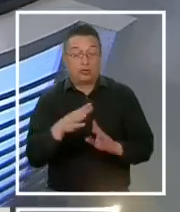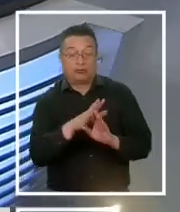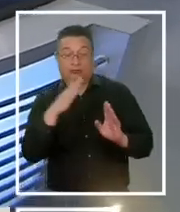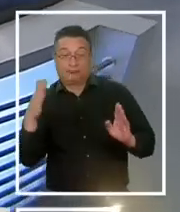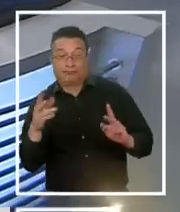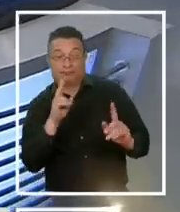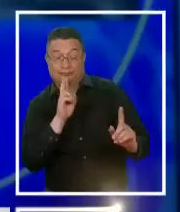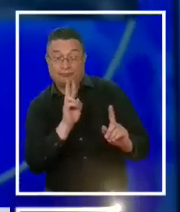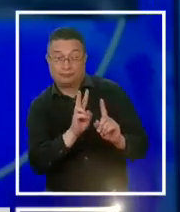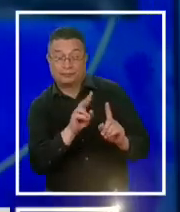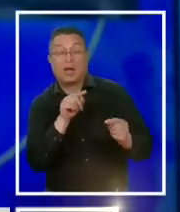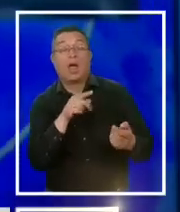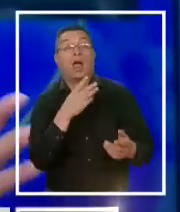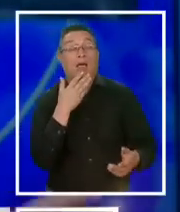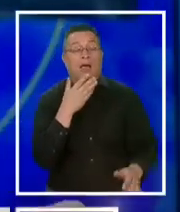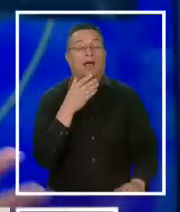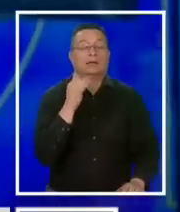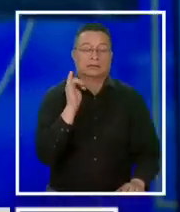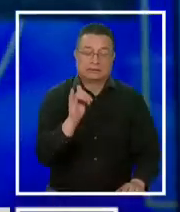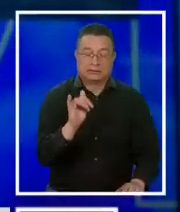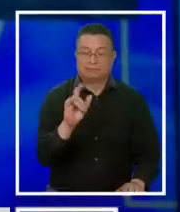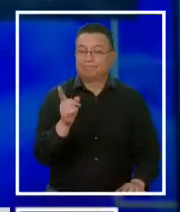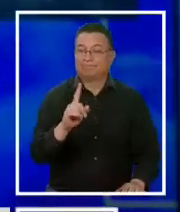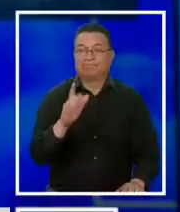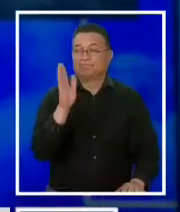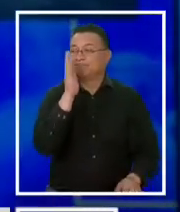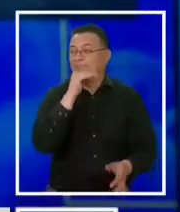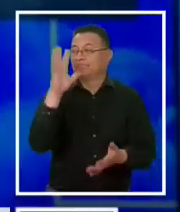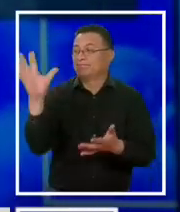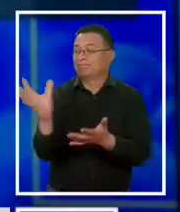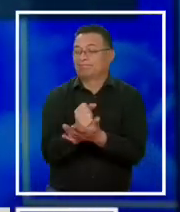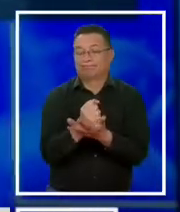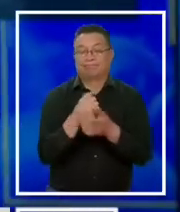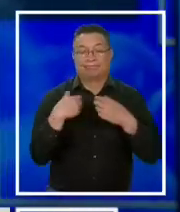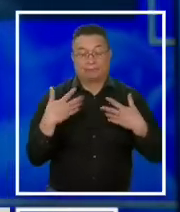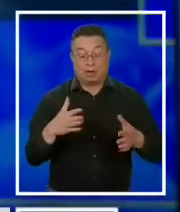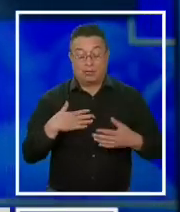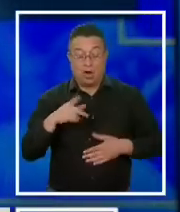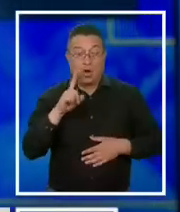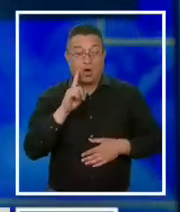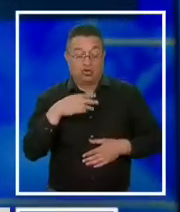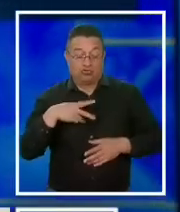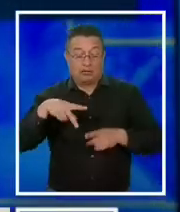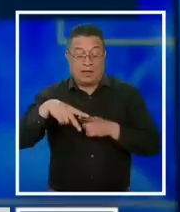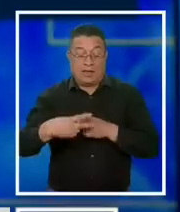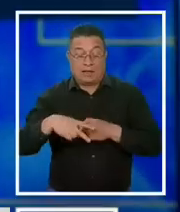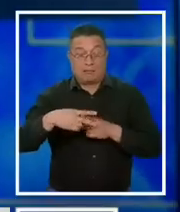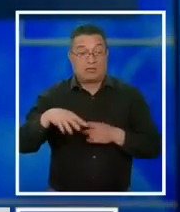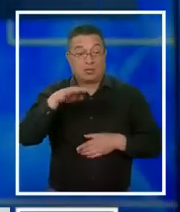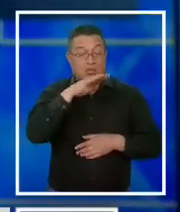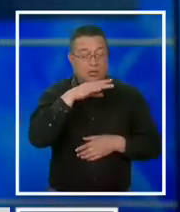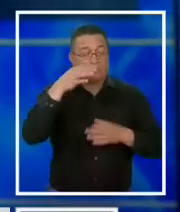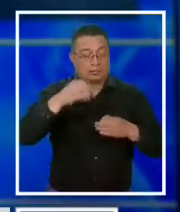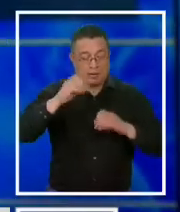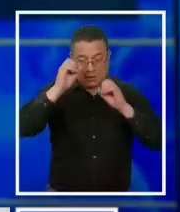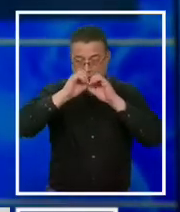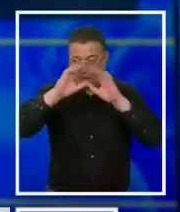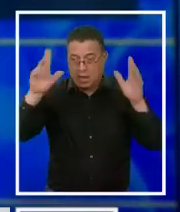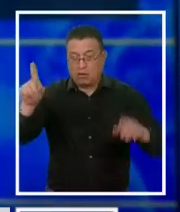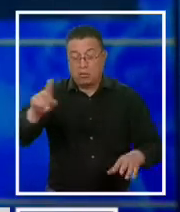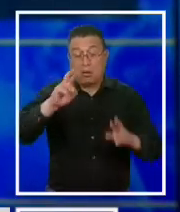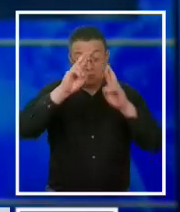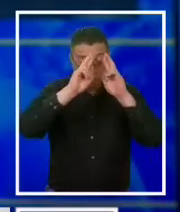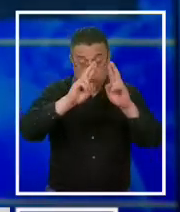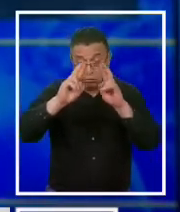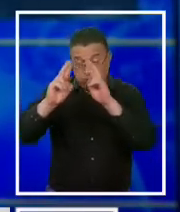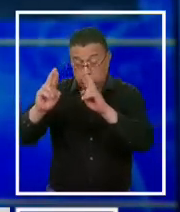Sí pero no logramos hacer A través de las herramientas que utilizamos generar la convicción que respetamos